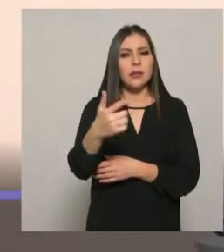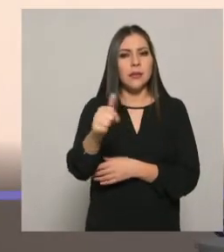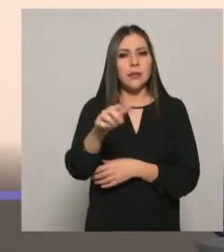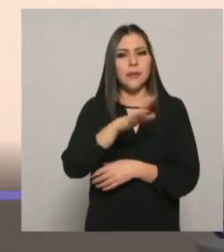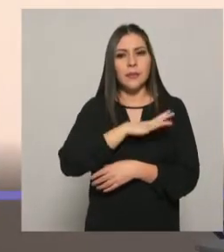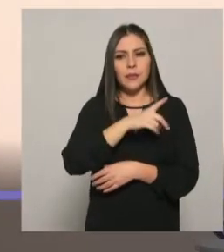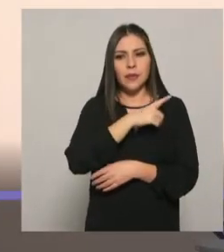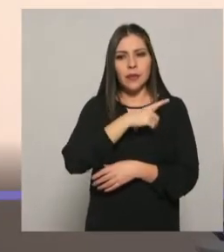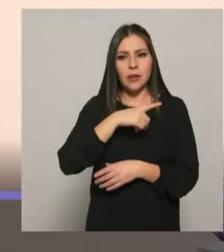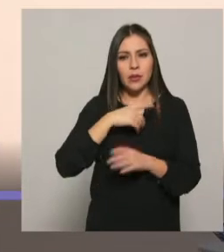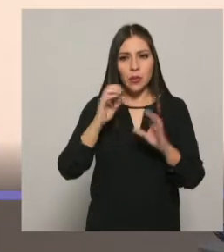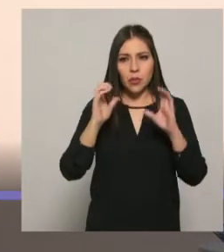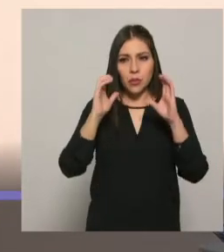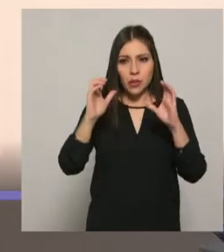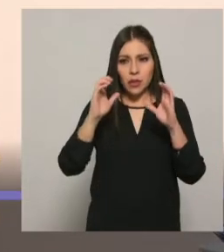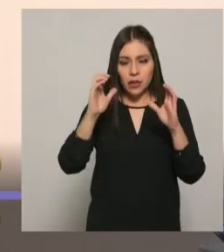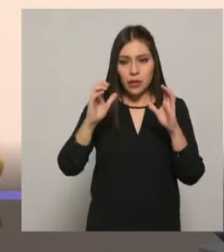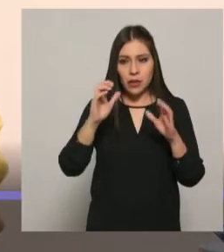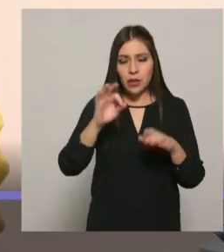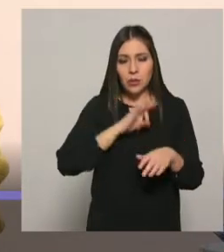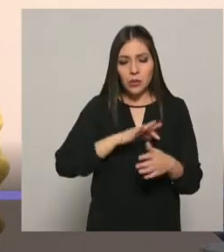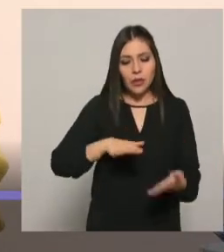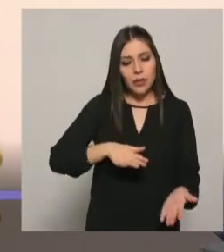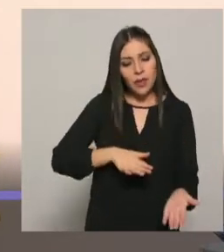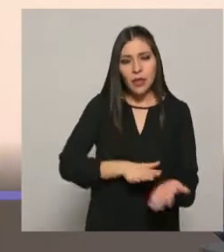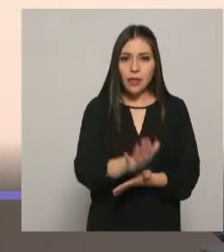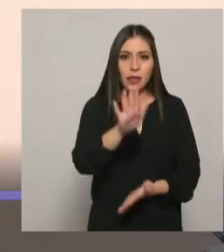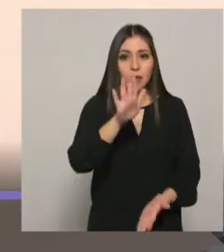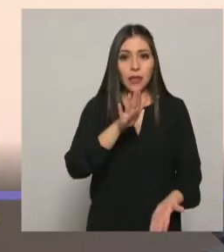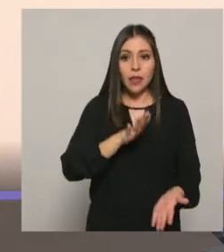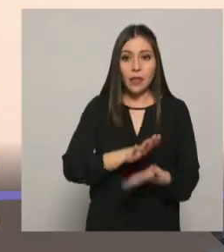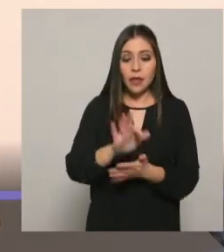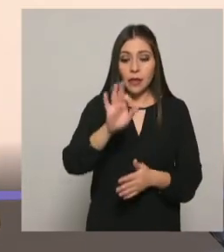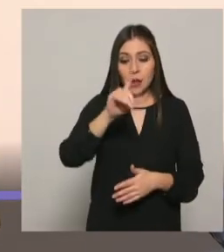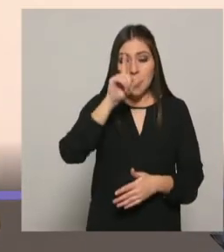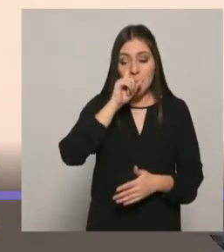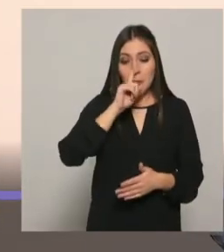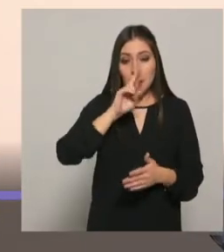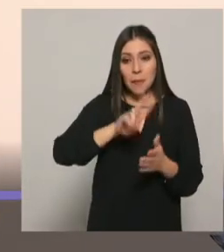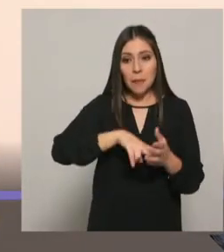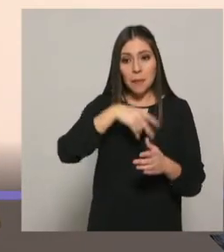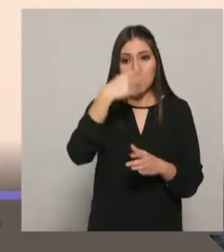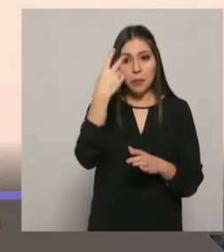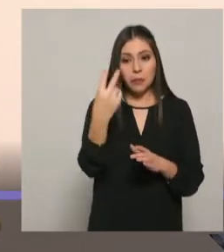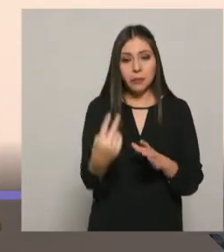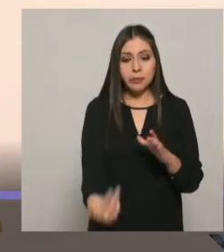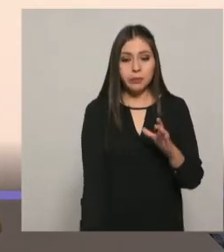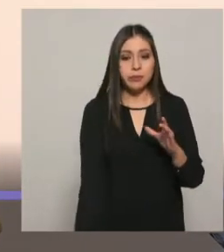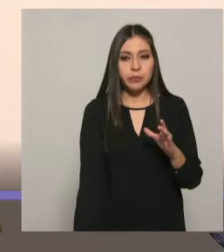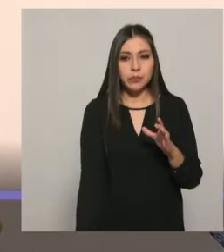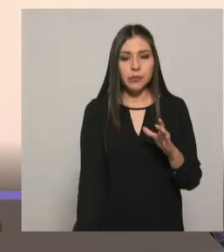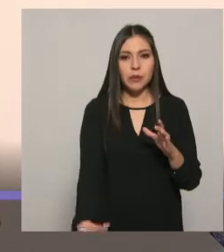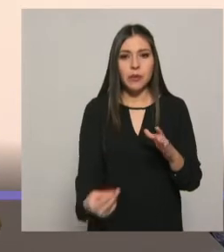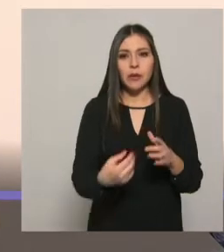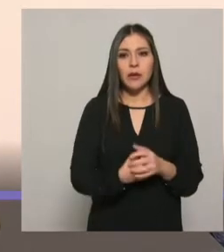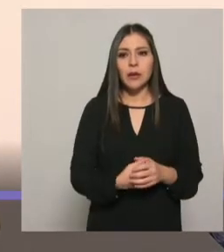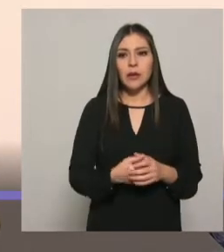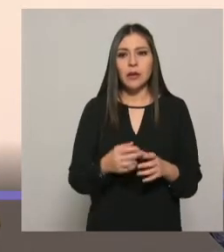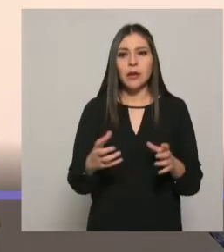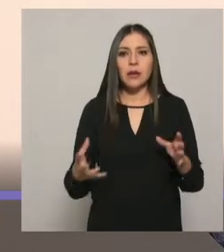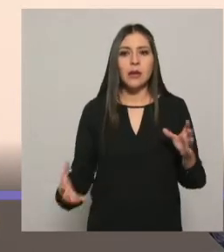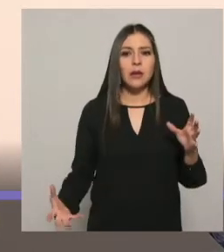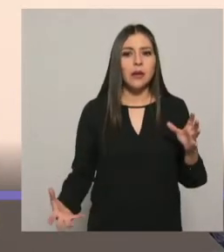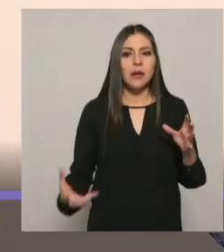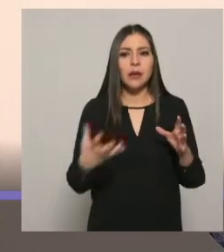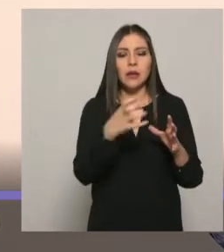Tenía que pasar con mucho cuidado porque era muy resbaloso. Y si se caía, era devorada por la